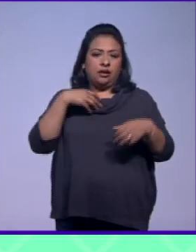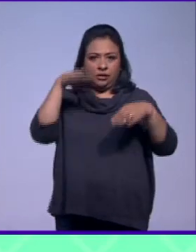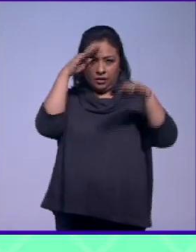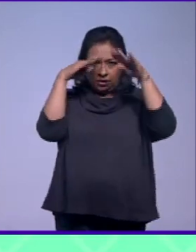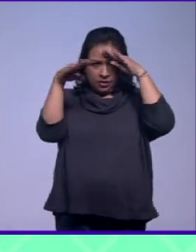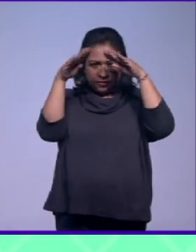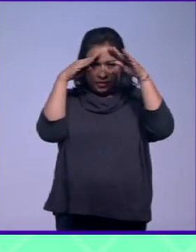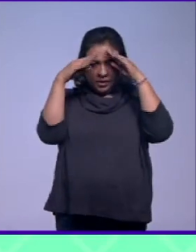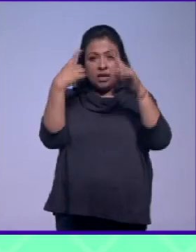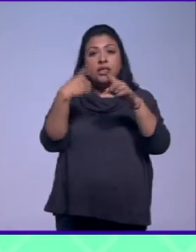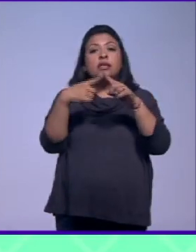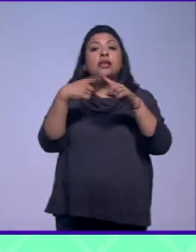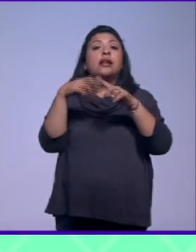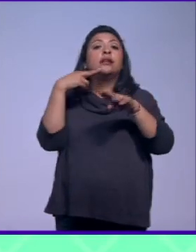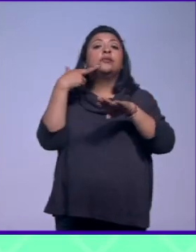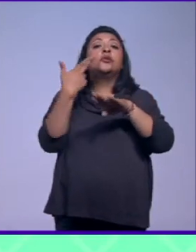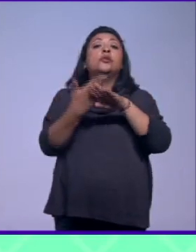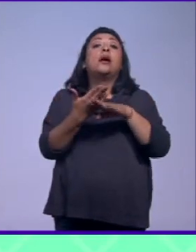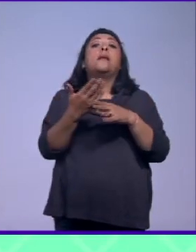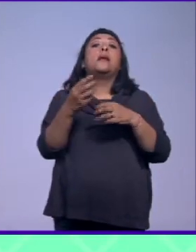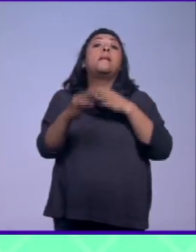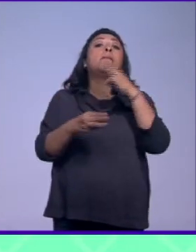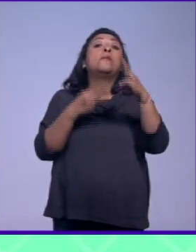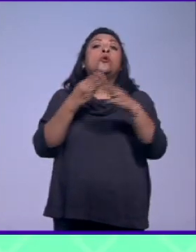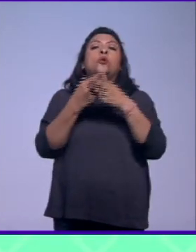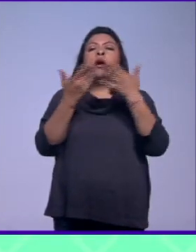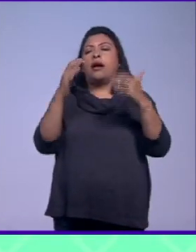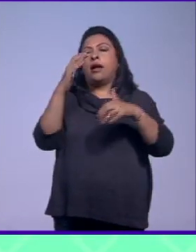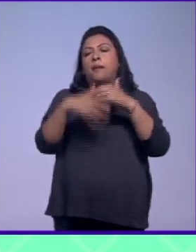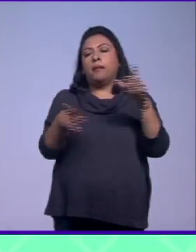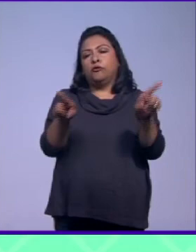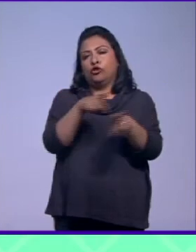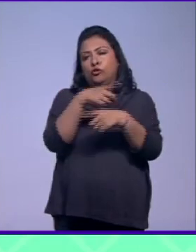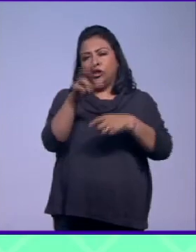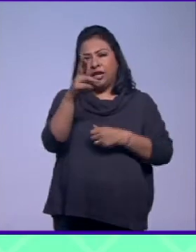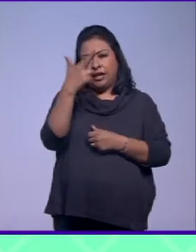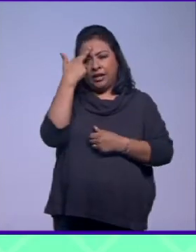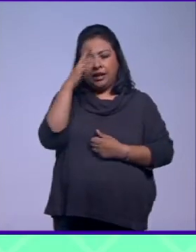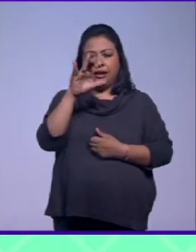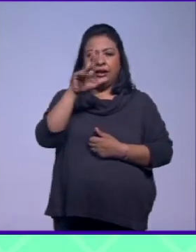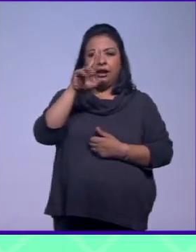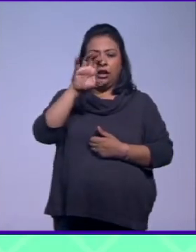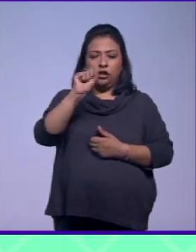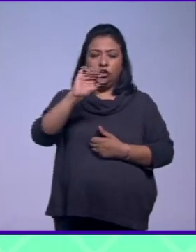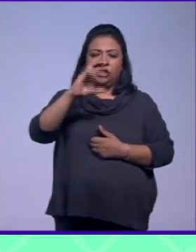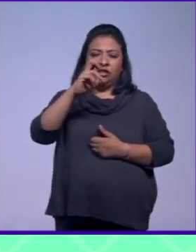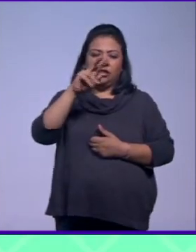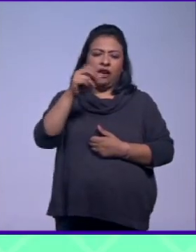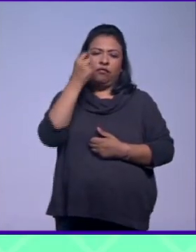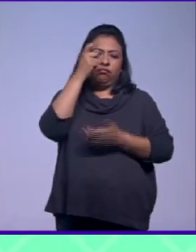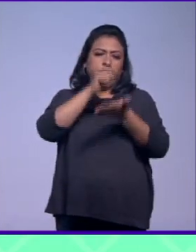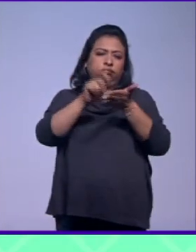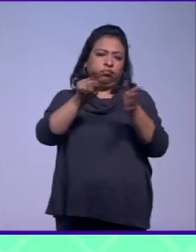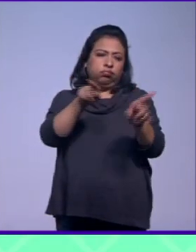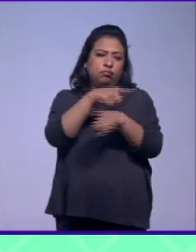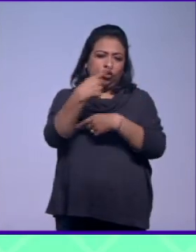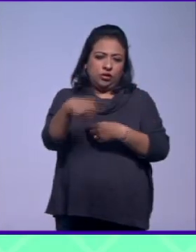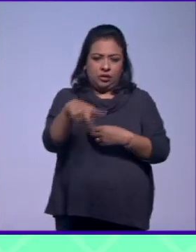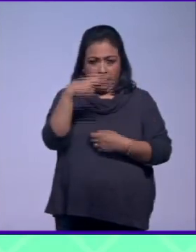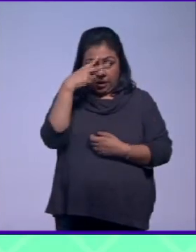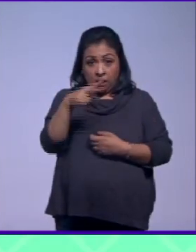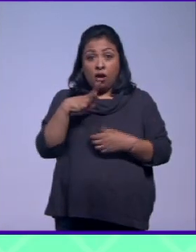en manos de quien está el mundo y nos vamos a despedir con música recordando a carlos chávez uno de los grandes compositores de nuestra tierra